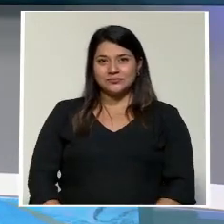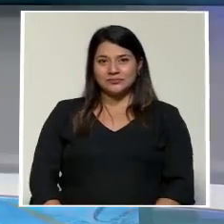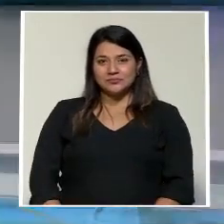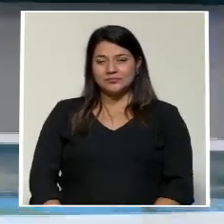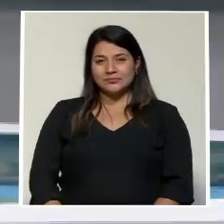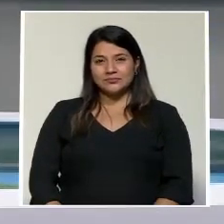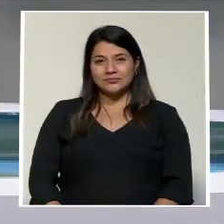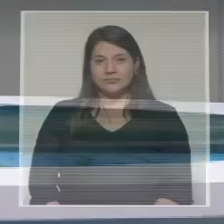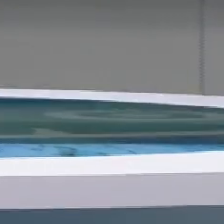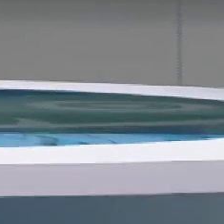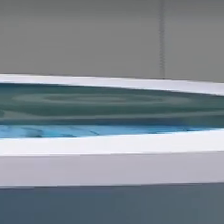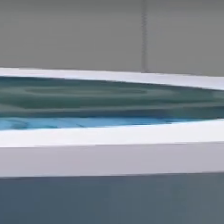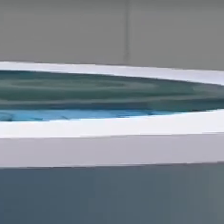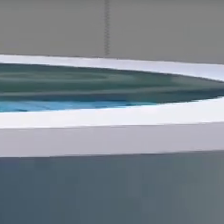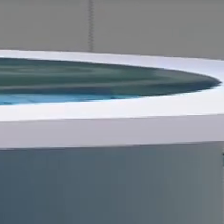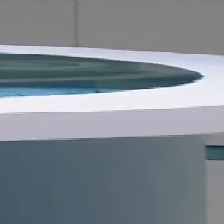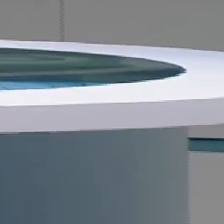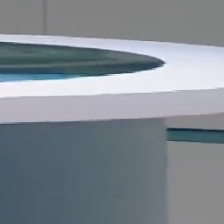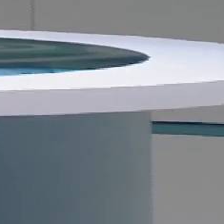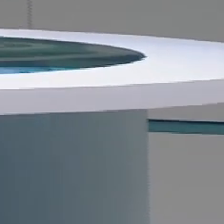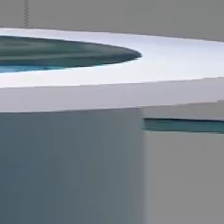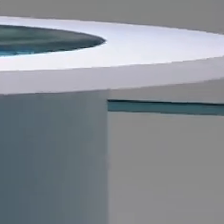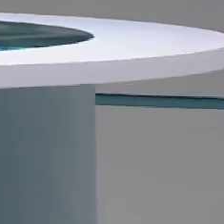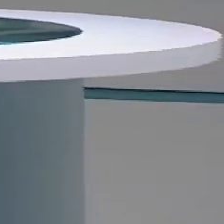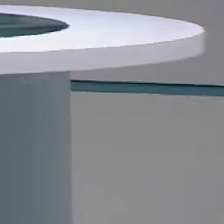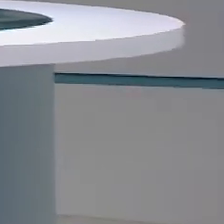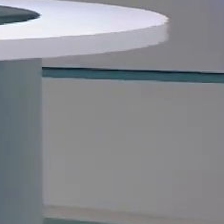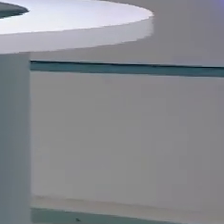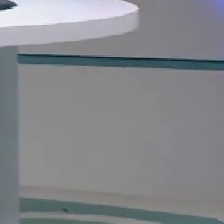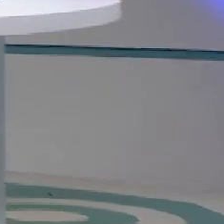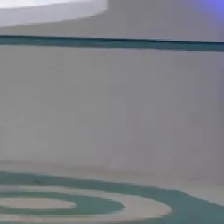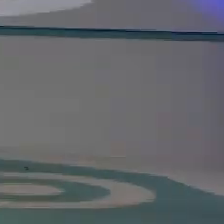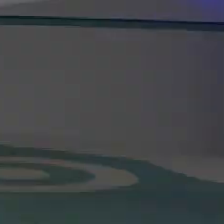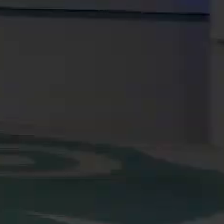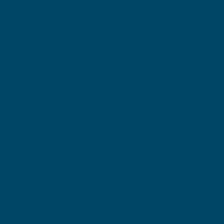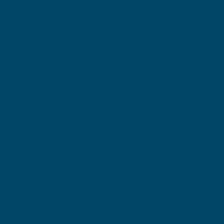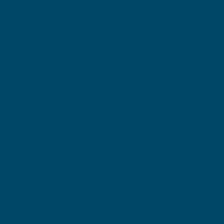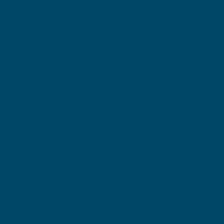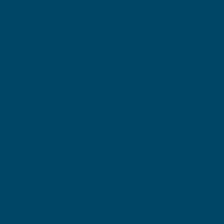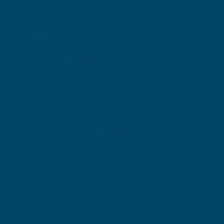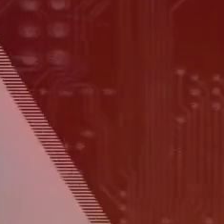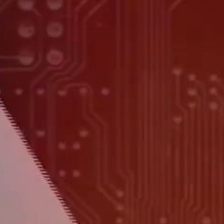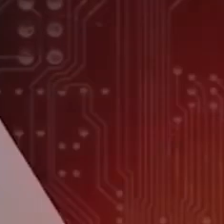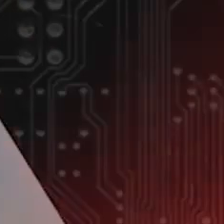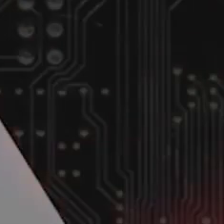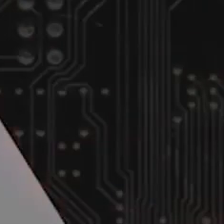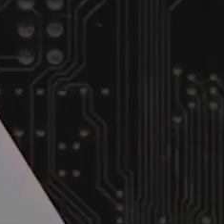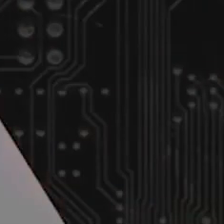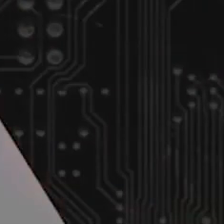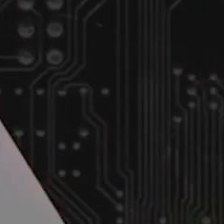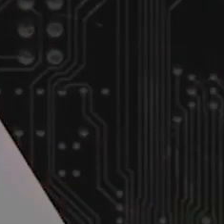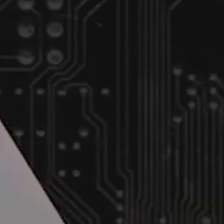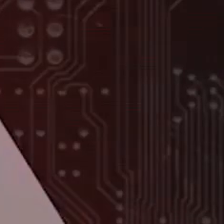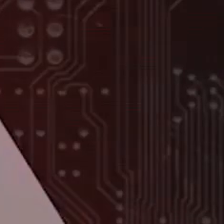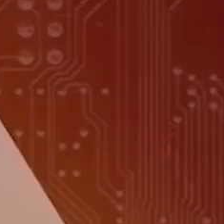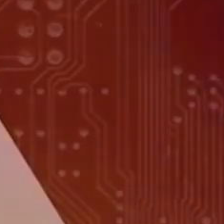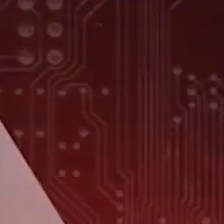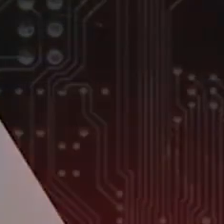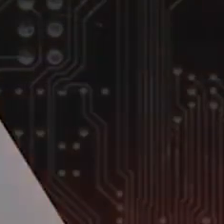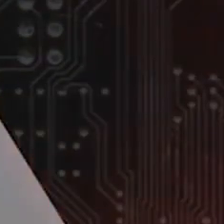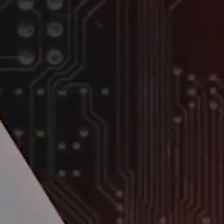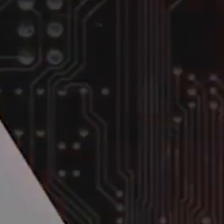lo decidí